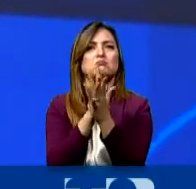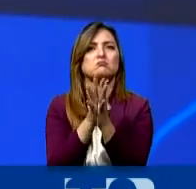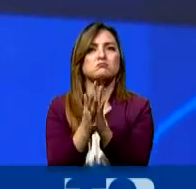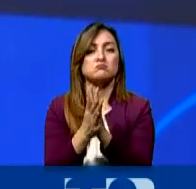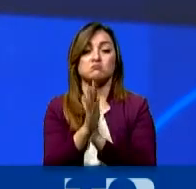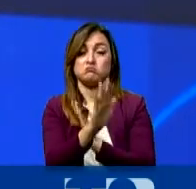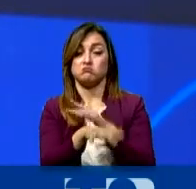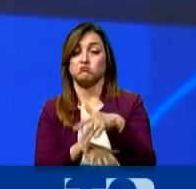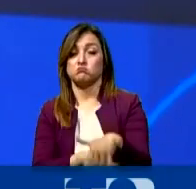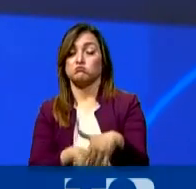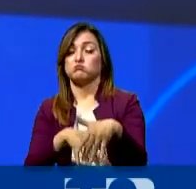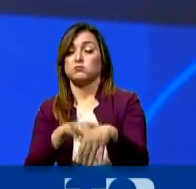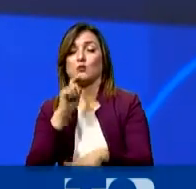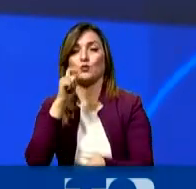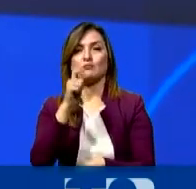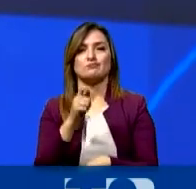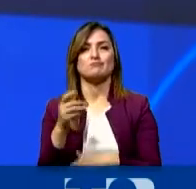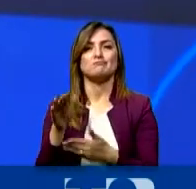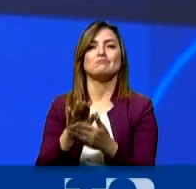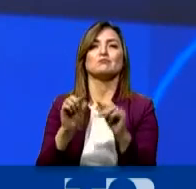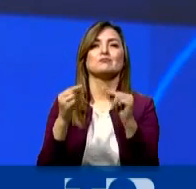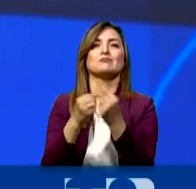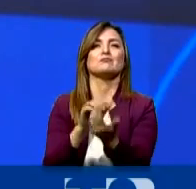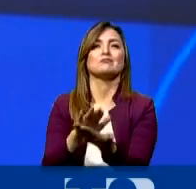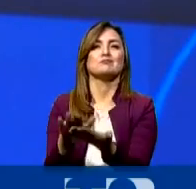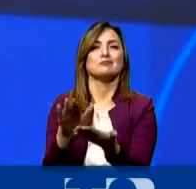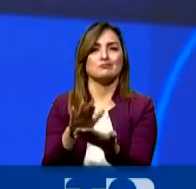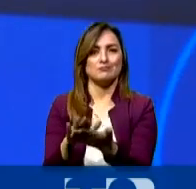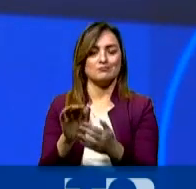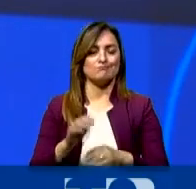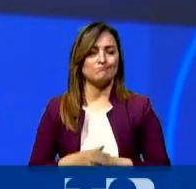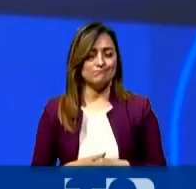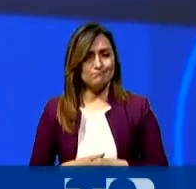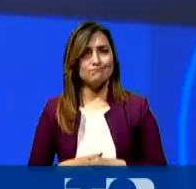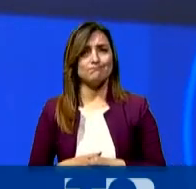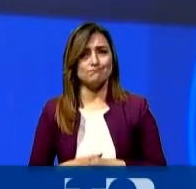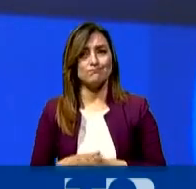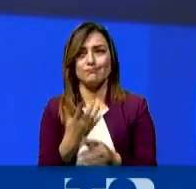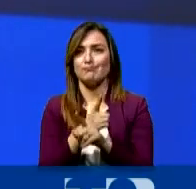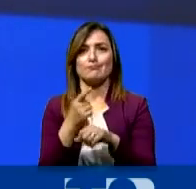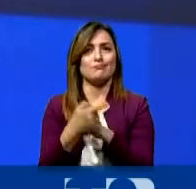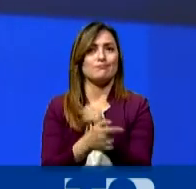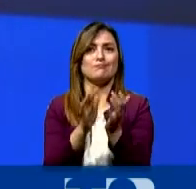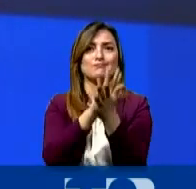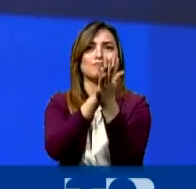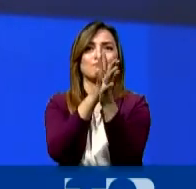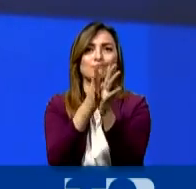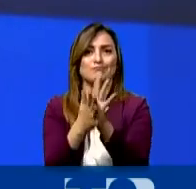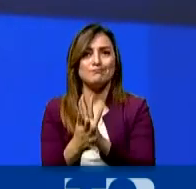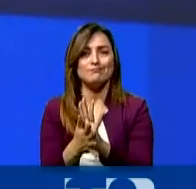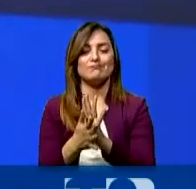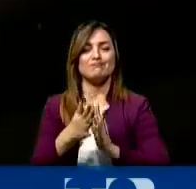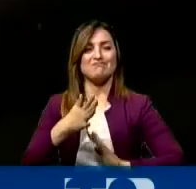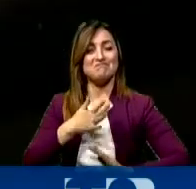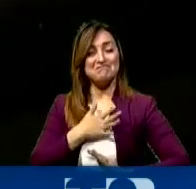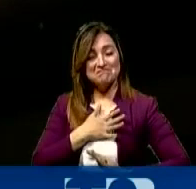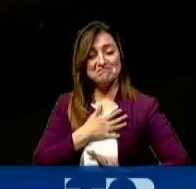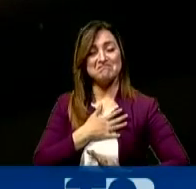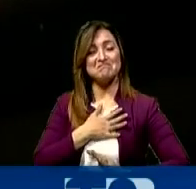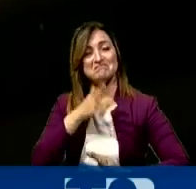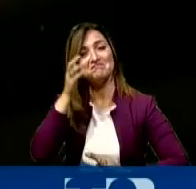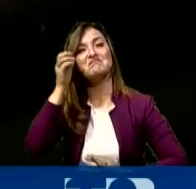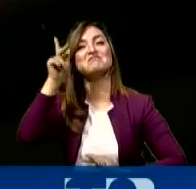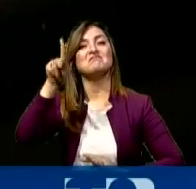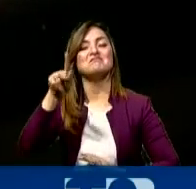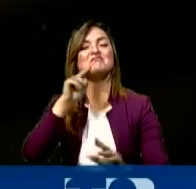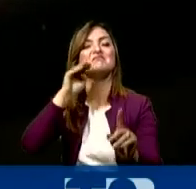actos de violencia hayan recibido el beneficio de la impunidad y esto me parece que es un muy mal mensaje en términos de